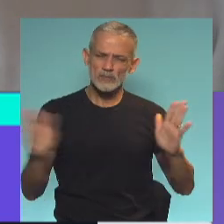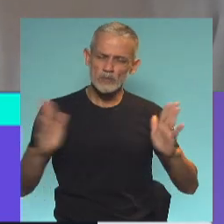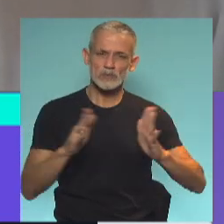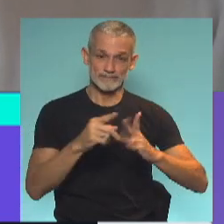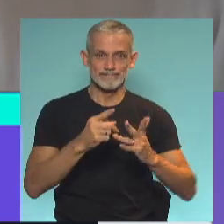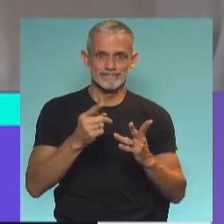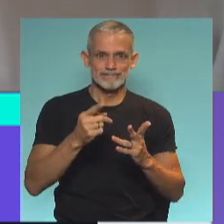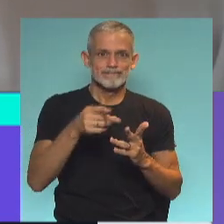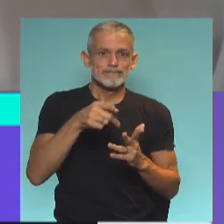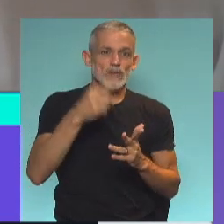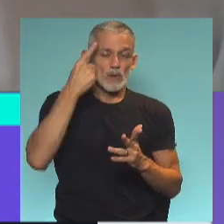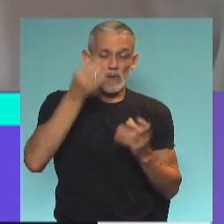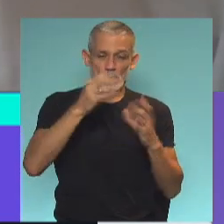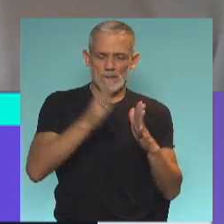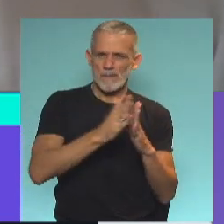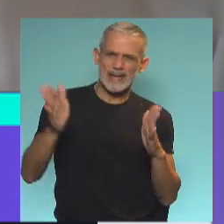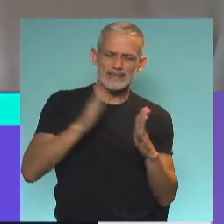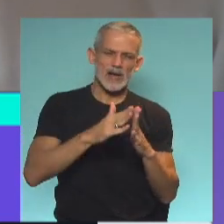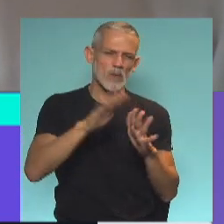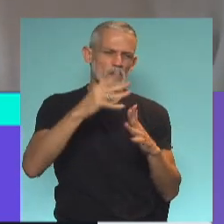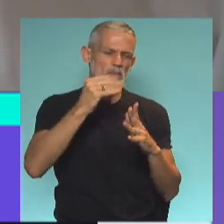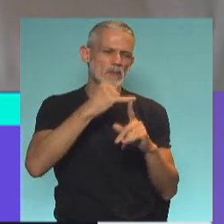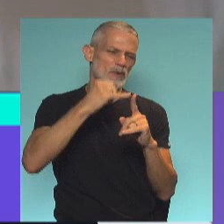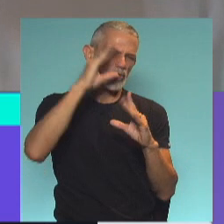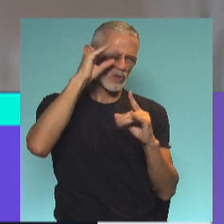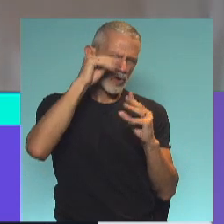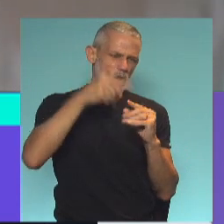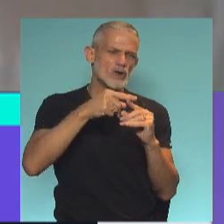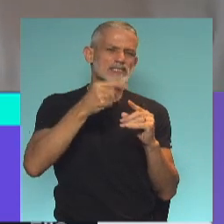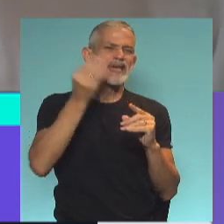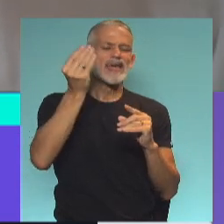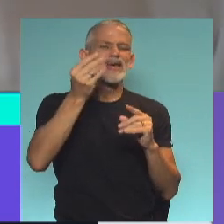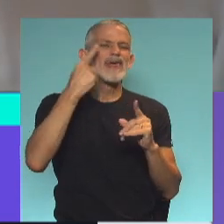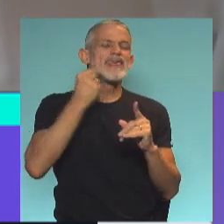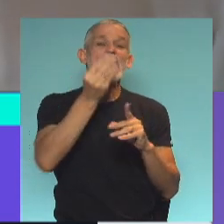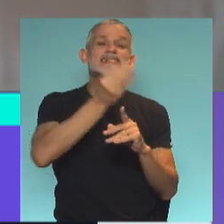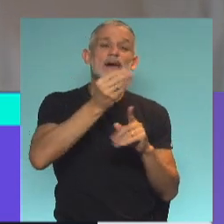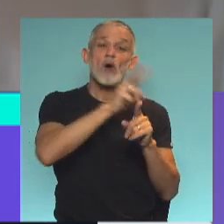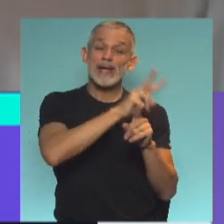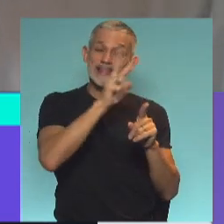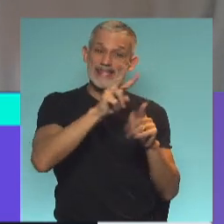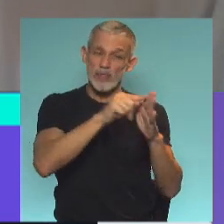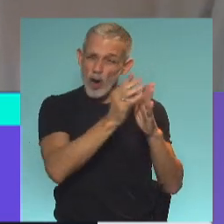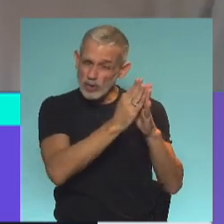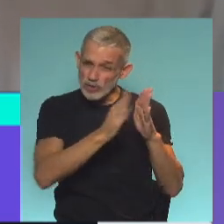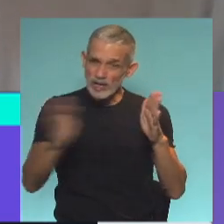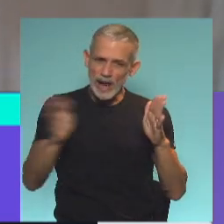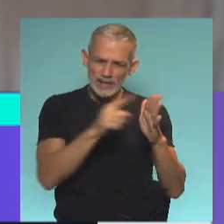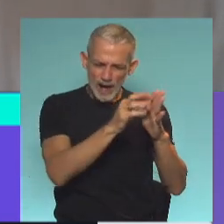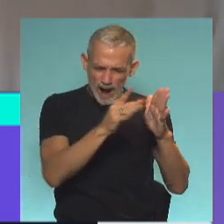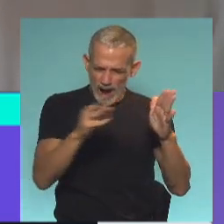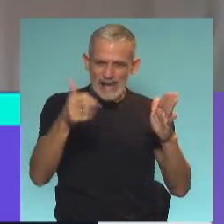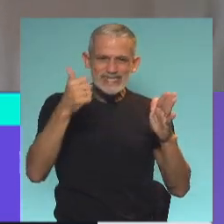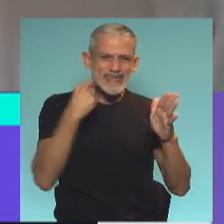tanto, considerando que comenzaron en la medianoche del día sábado 22 en adelante, realmente